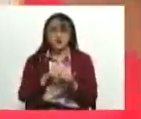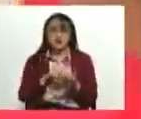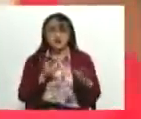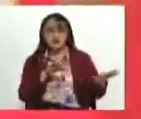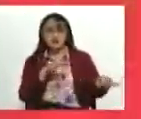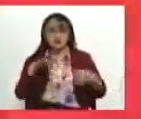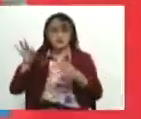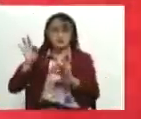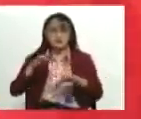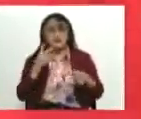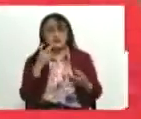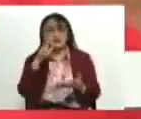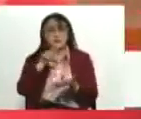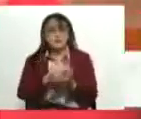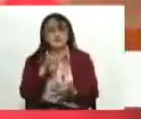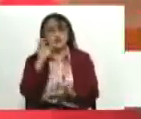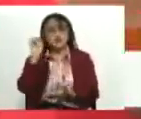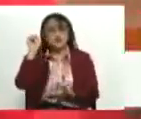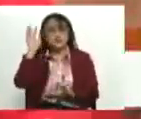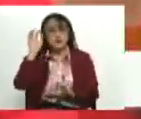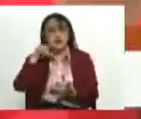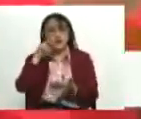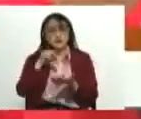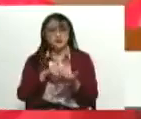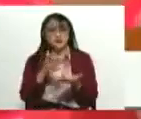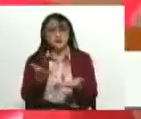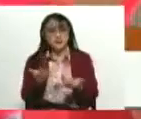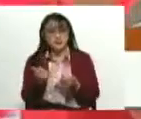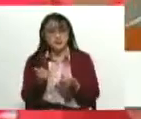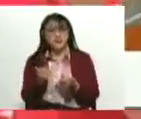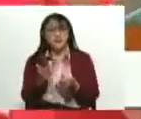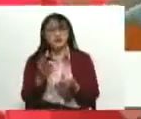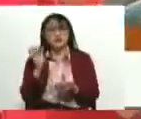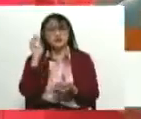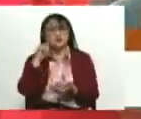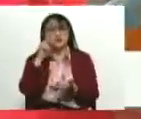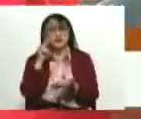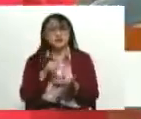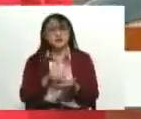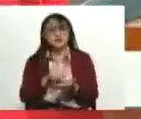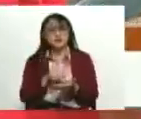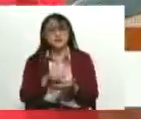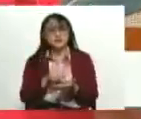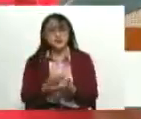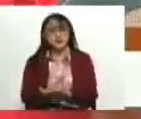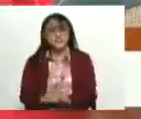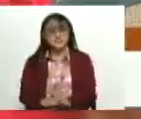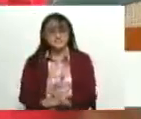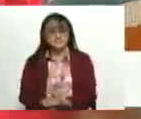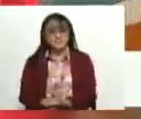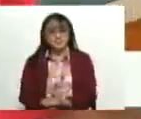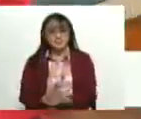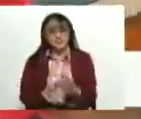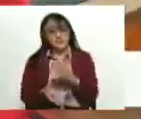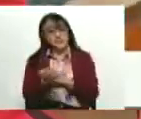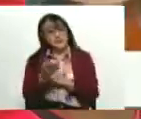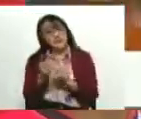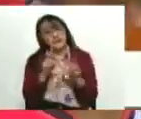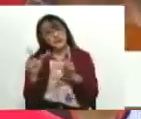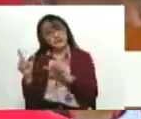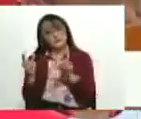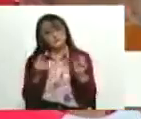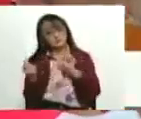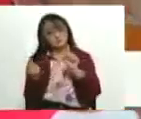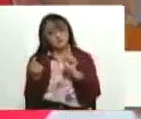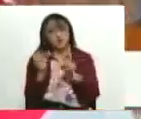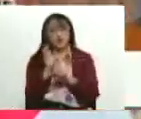Diosdado, falta la aprobación de la Asamblea Nacional. Estamos solicitando eso a la Asamblea Nacional. Ya se llevó, se discutió en la Comisión